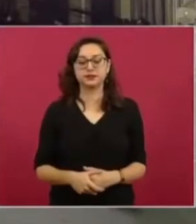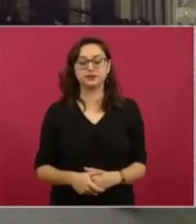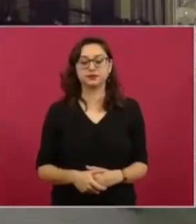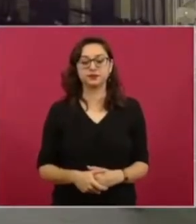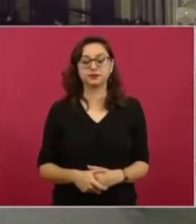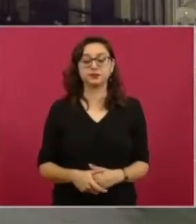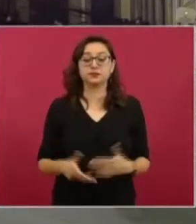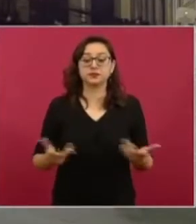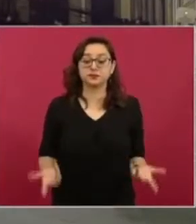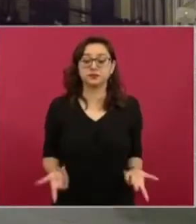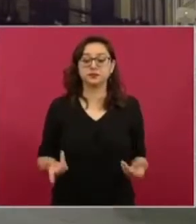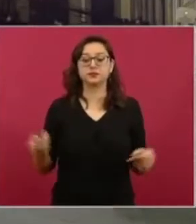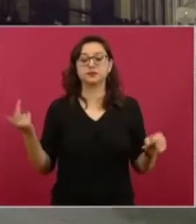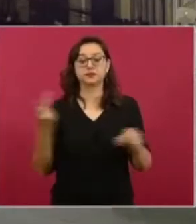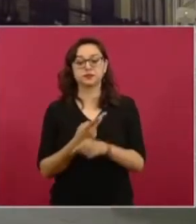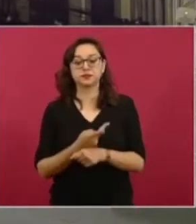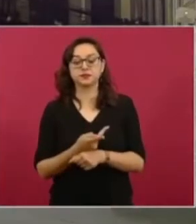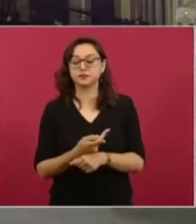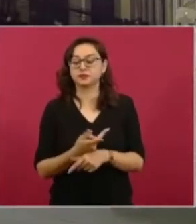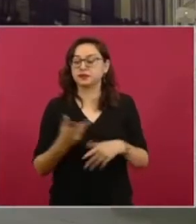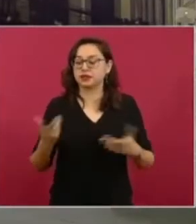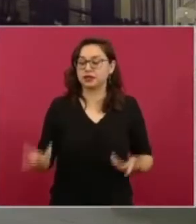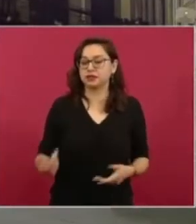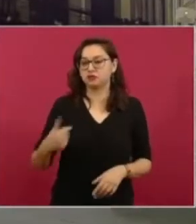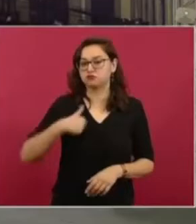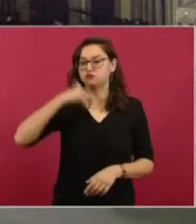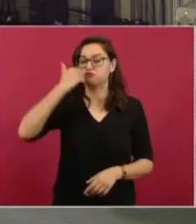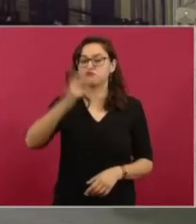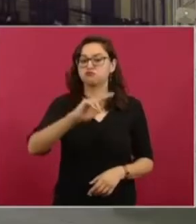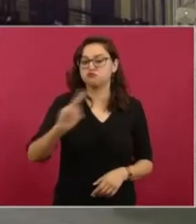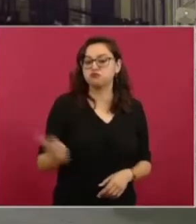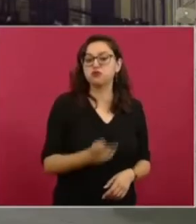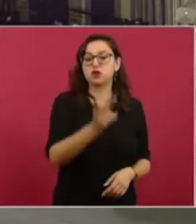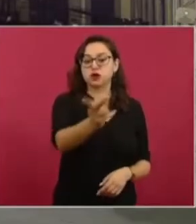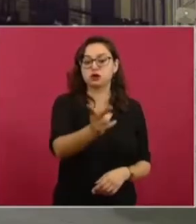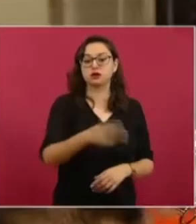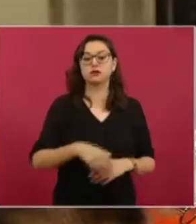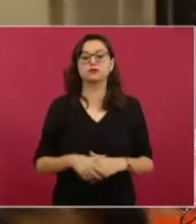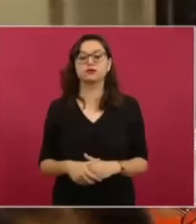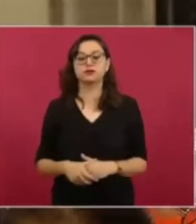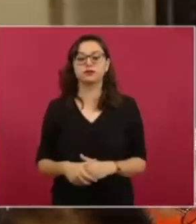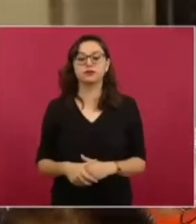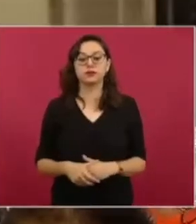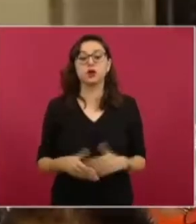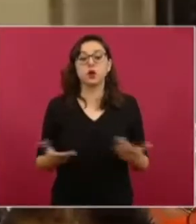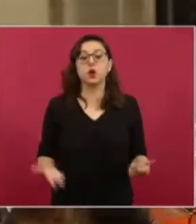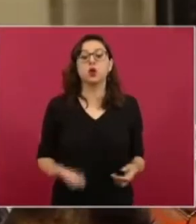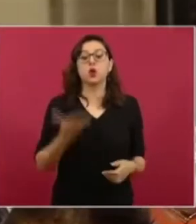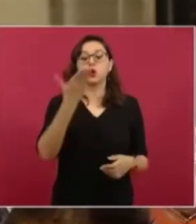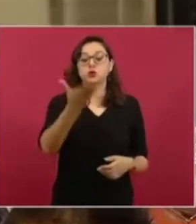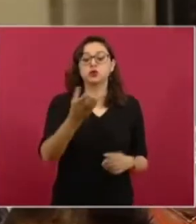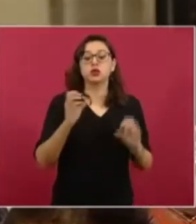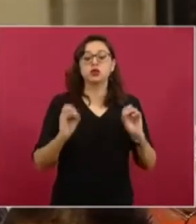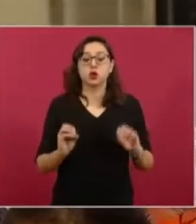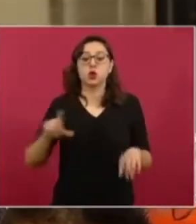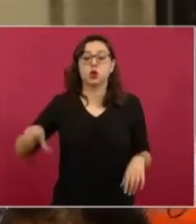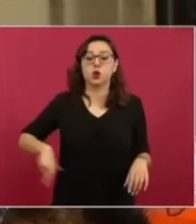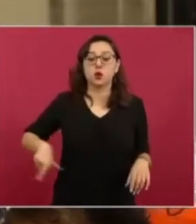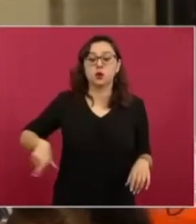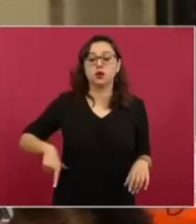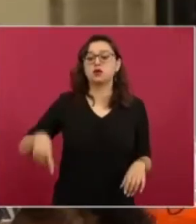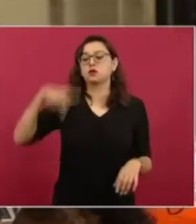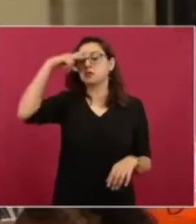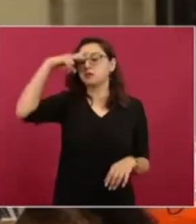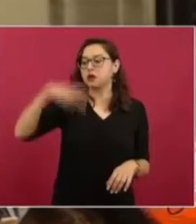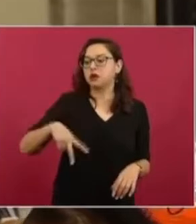A todo esto, la primera pregunta sería si usted o parte del gobierno mexicano está enterado que todas